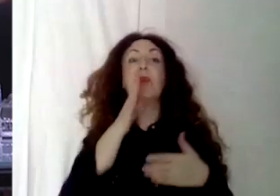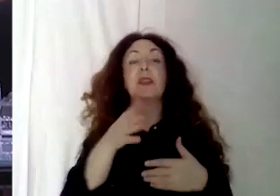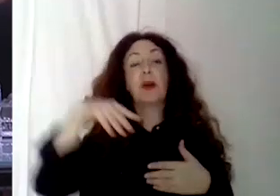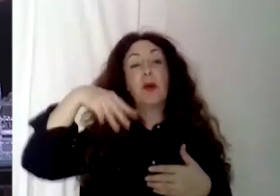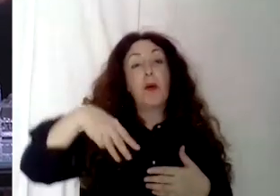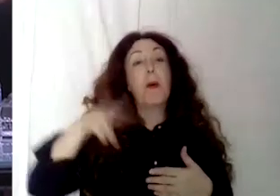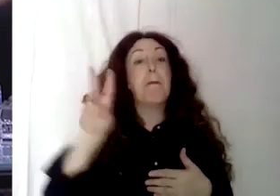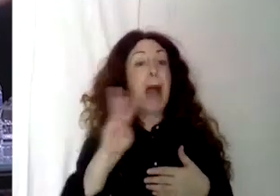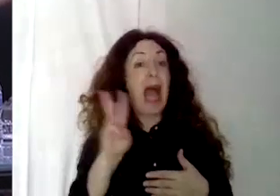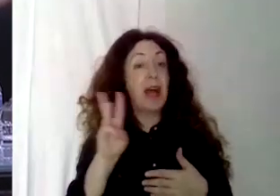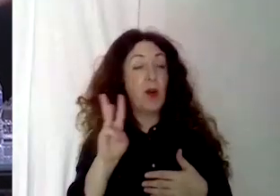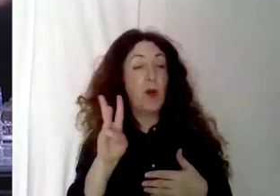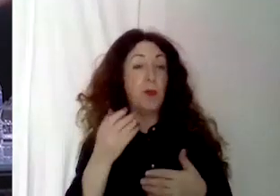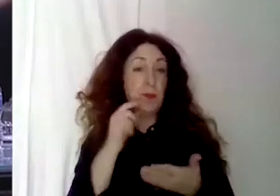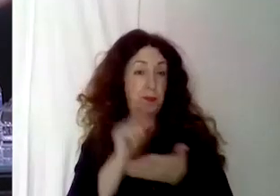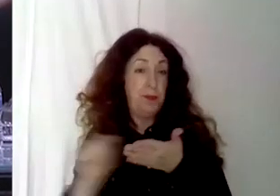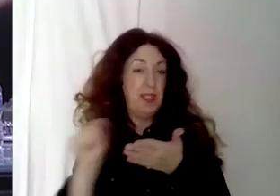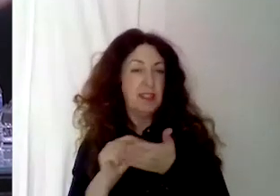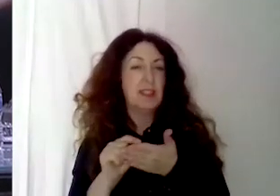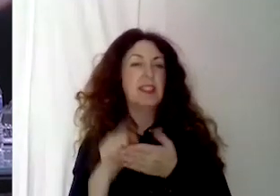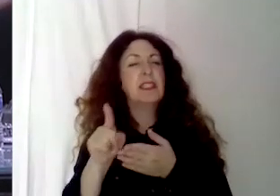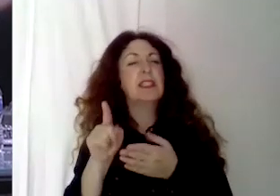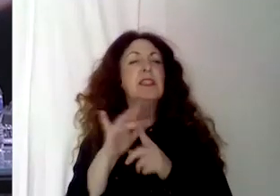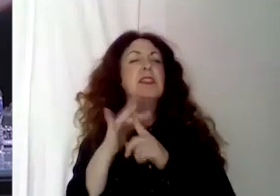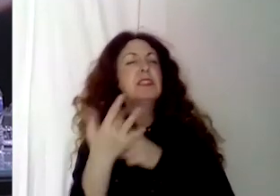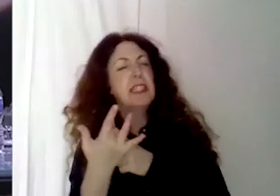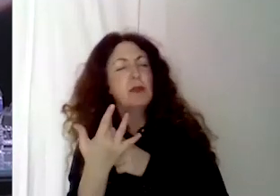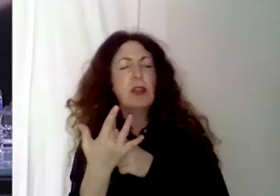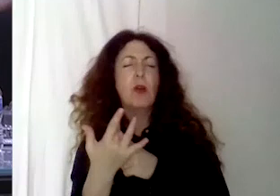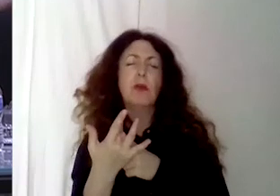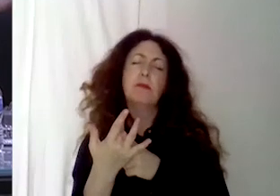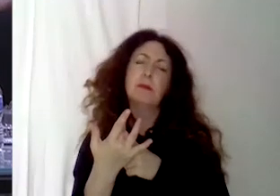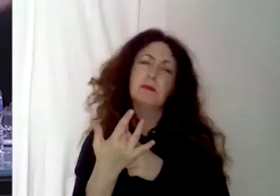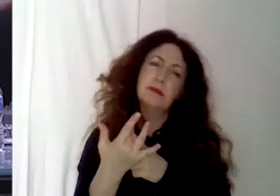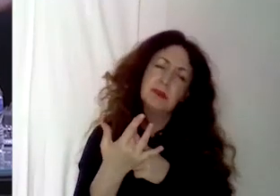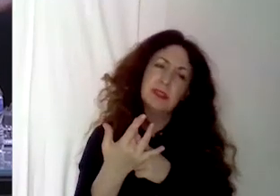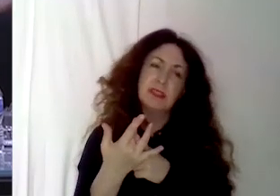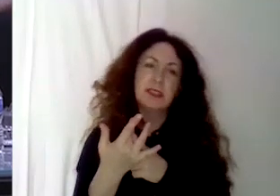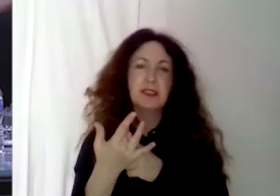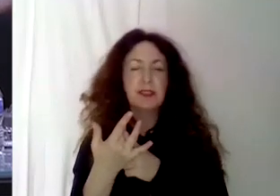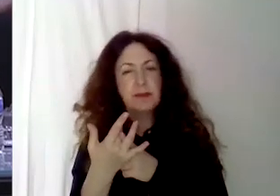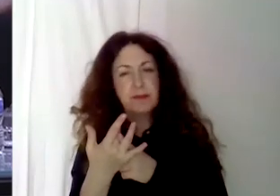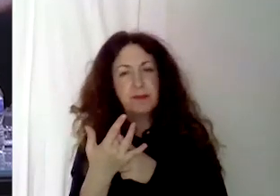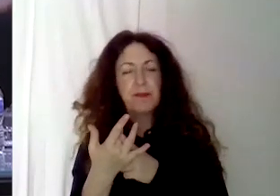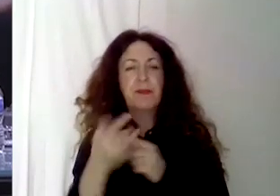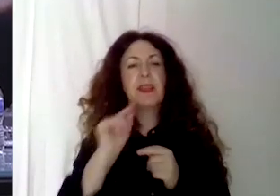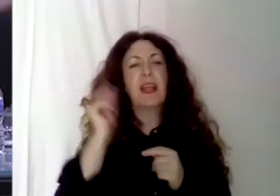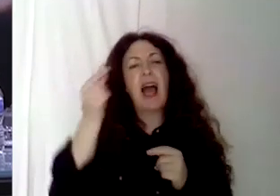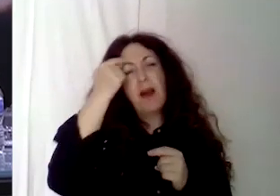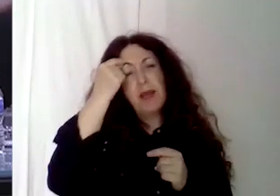es verdad que Marlowe se encuentra en una situación agónica con la habilidad que